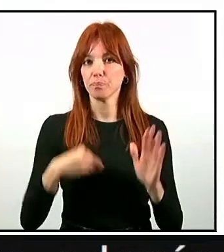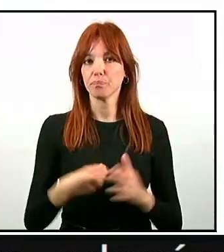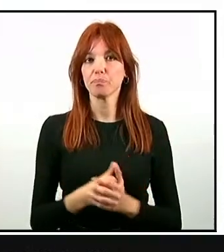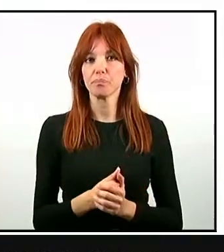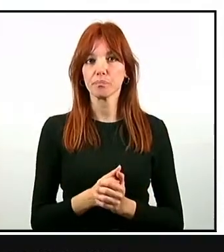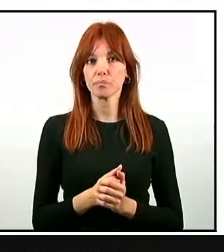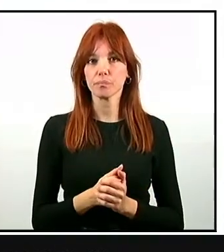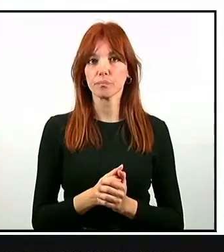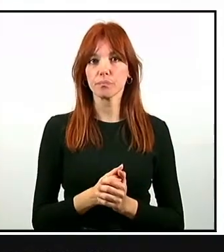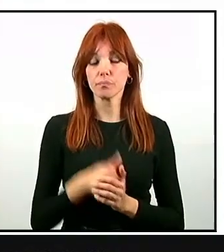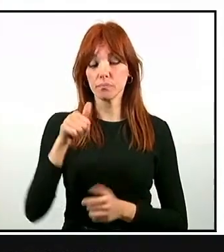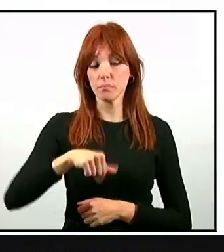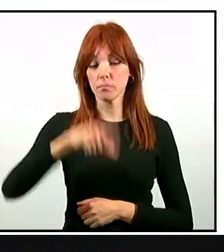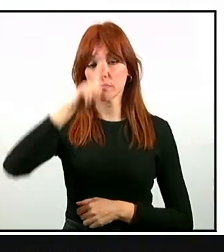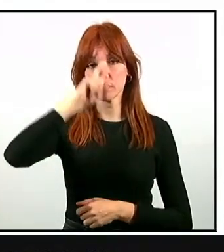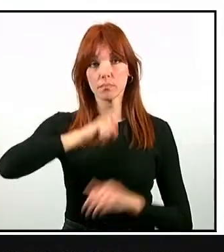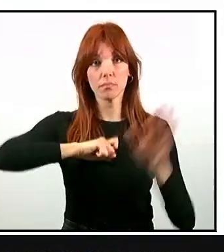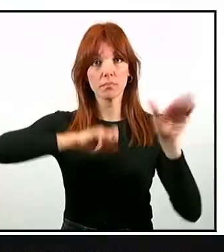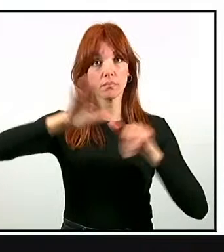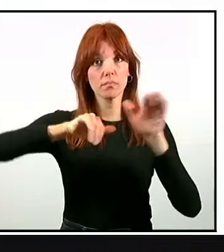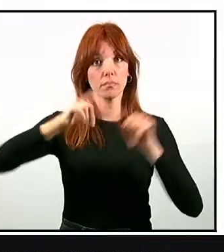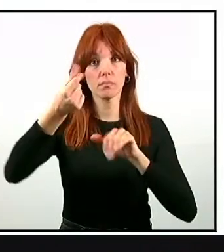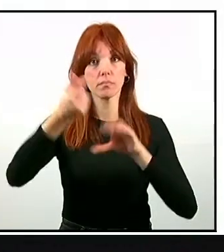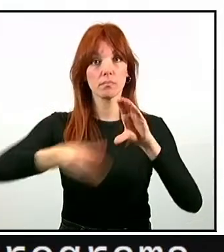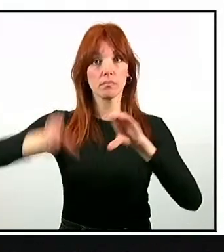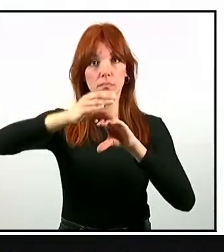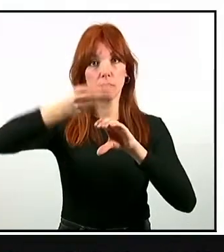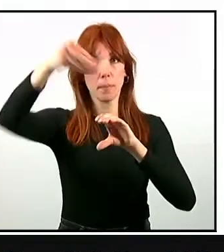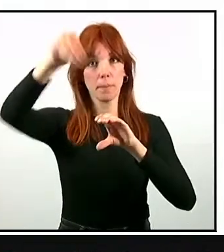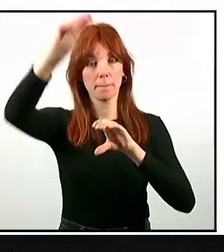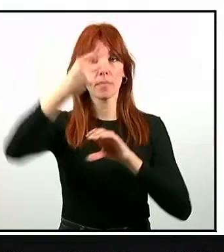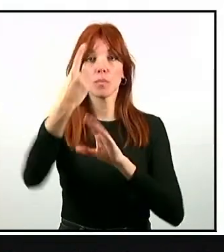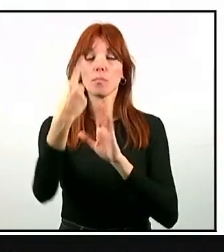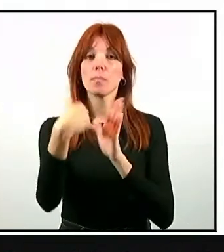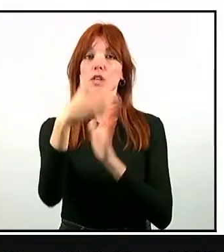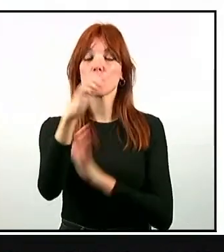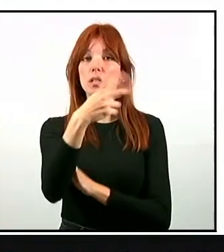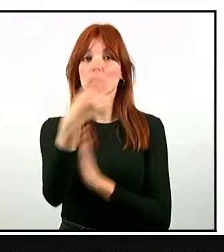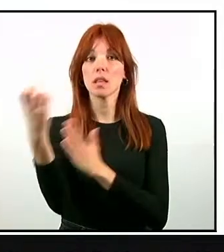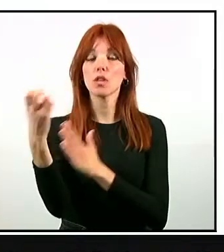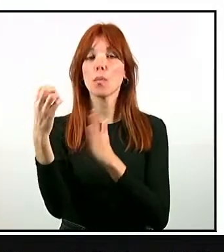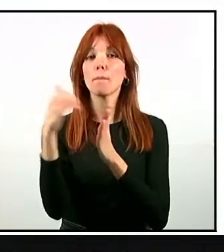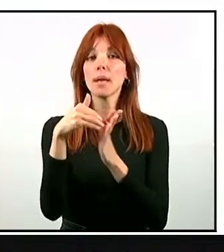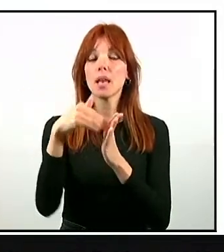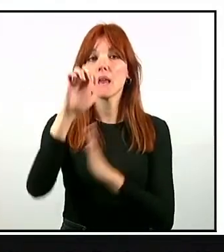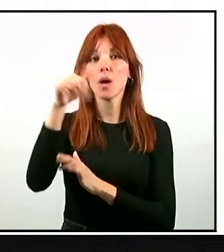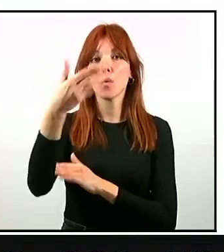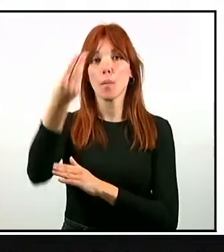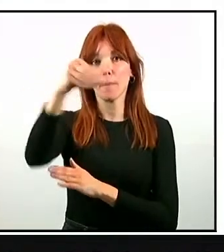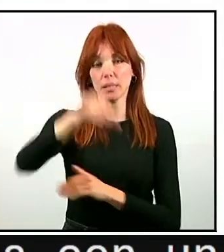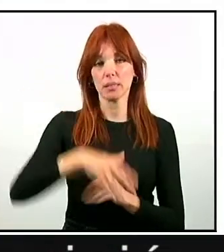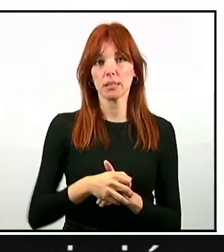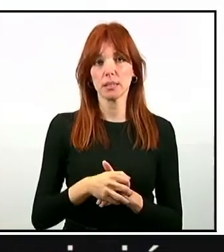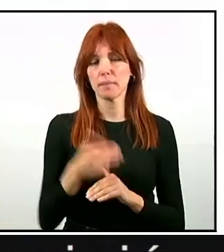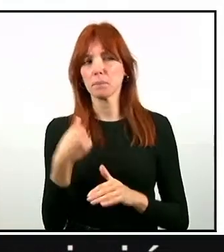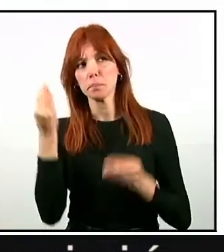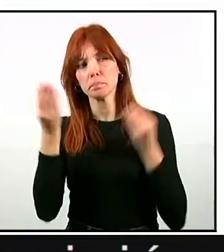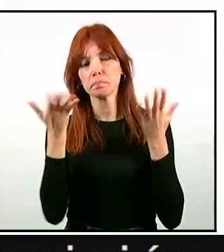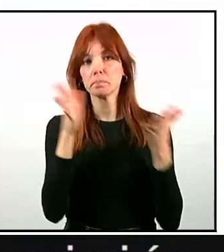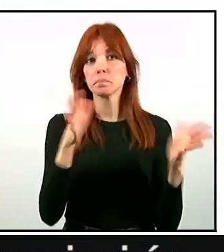Este año la convocatoria se incrementa con 1.700.000 euros más y hay una previsión que llegue